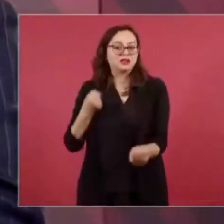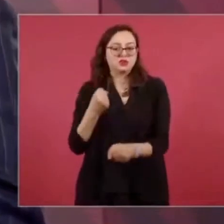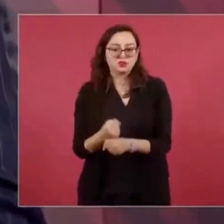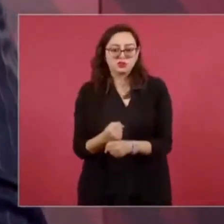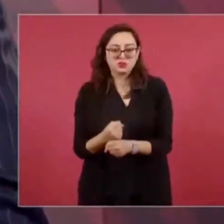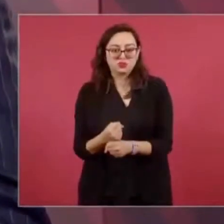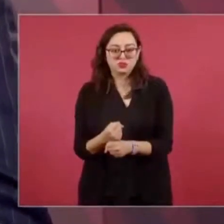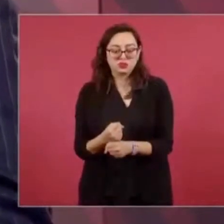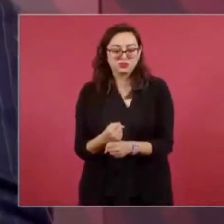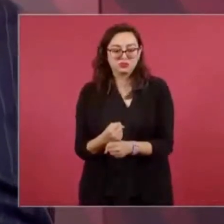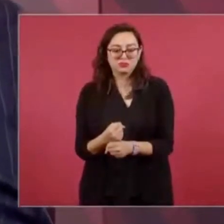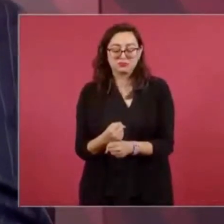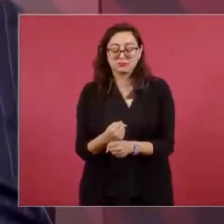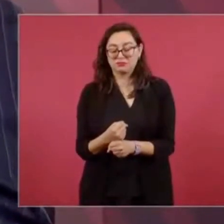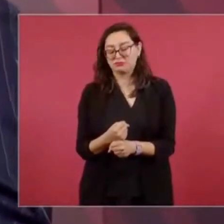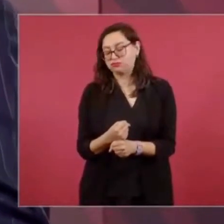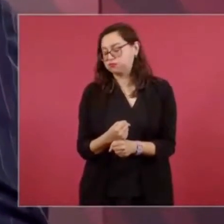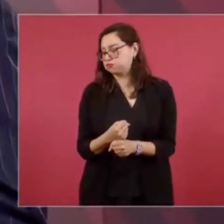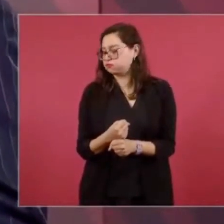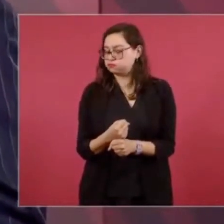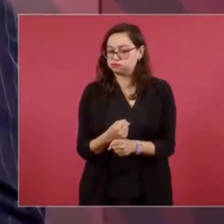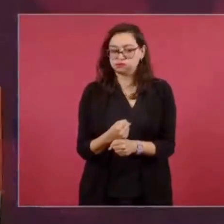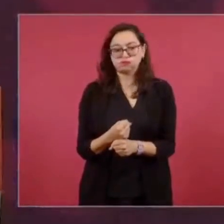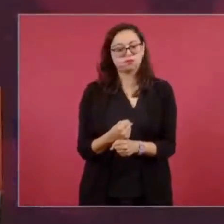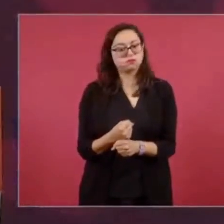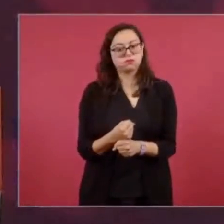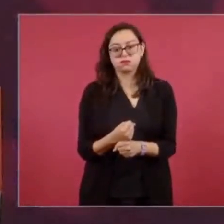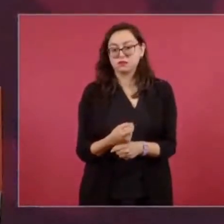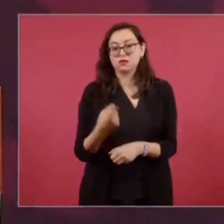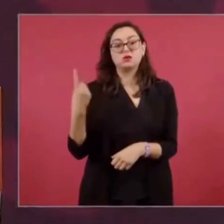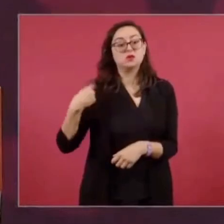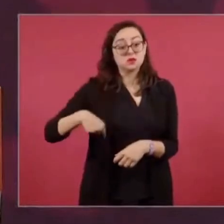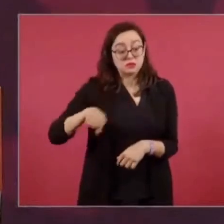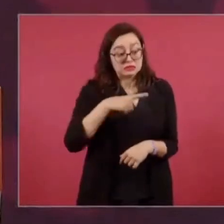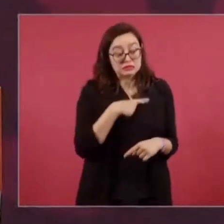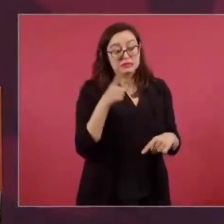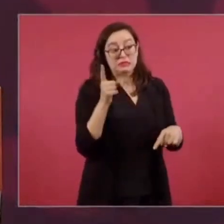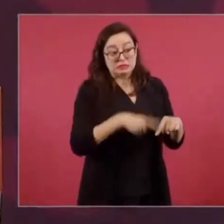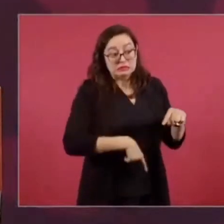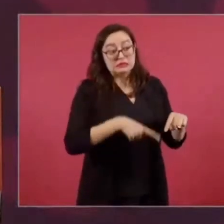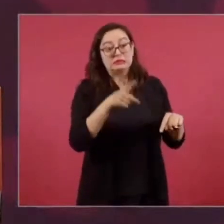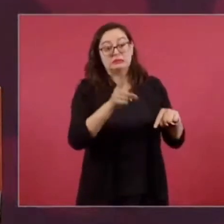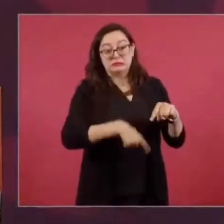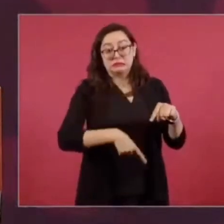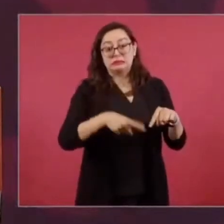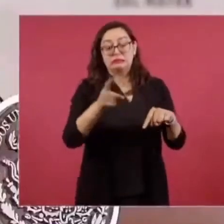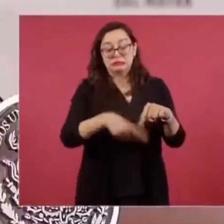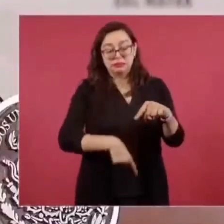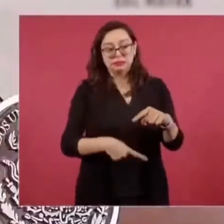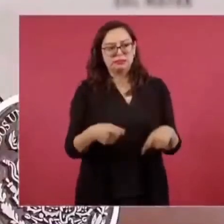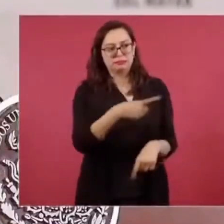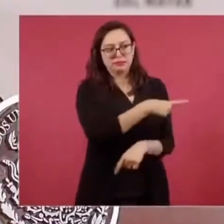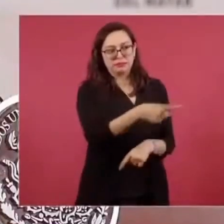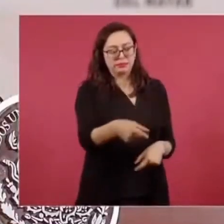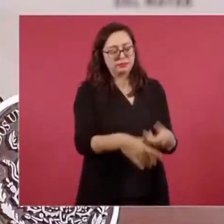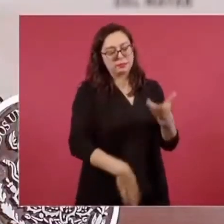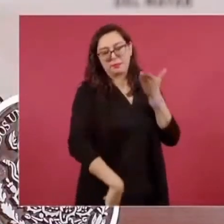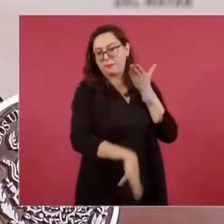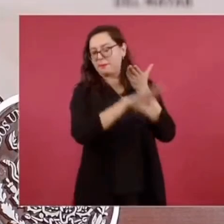No es nada lo que estamos enfrentando. Esta reacción